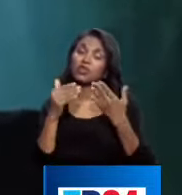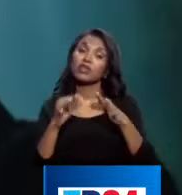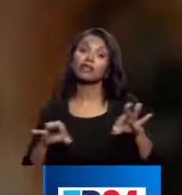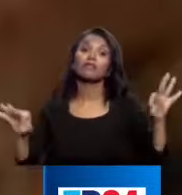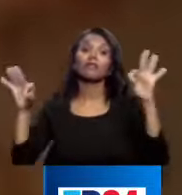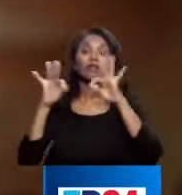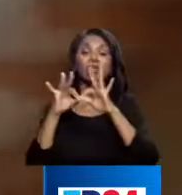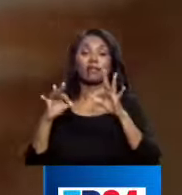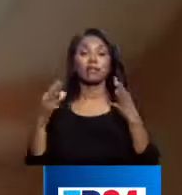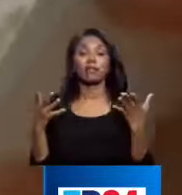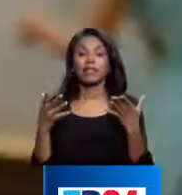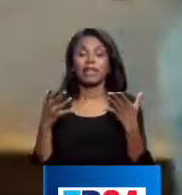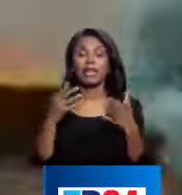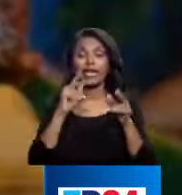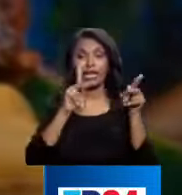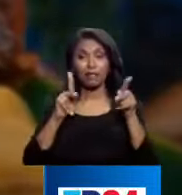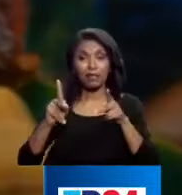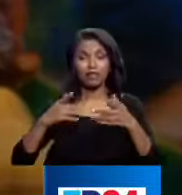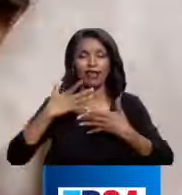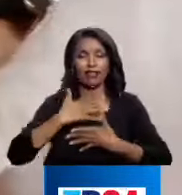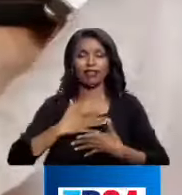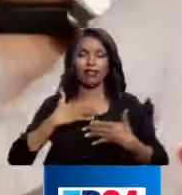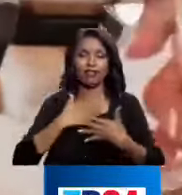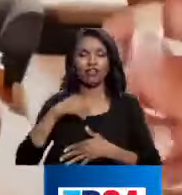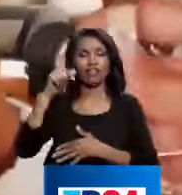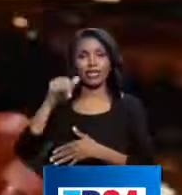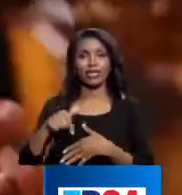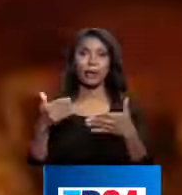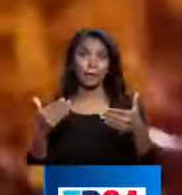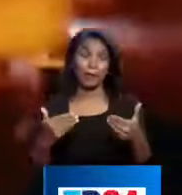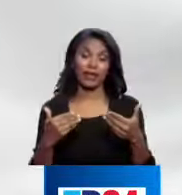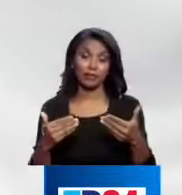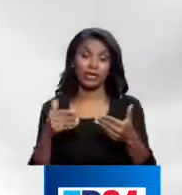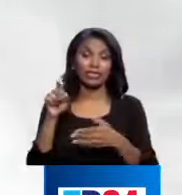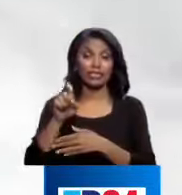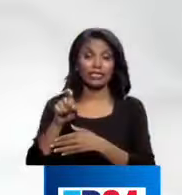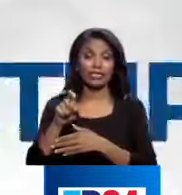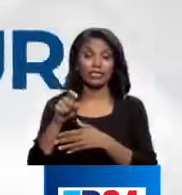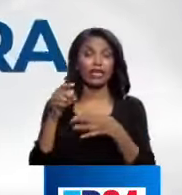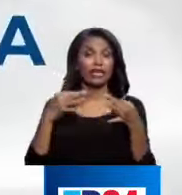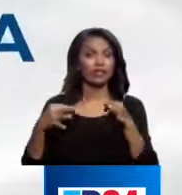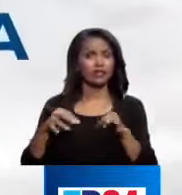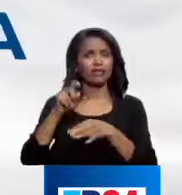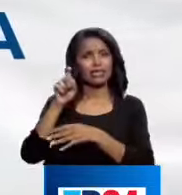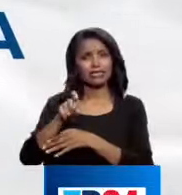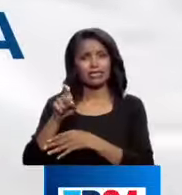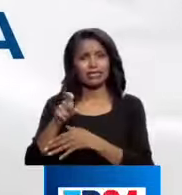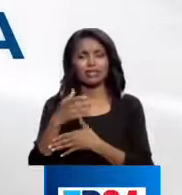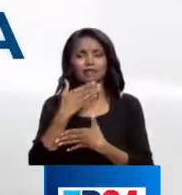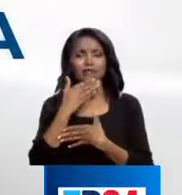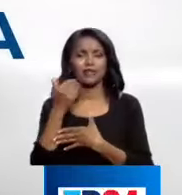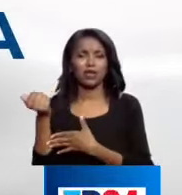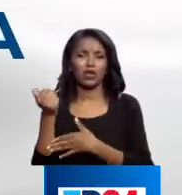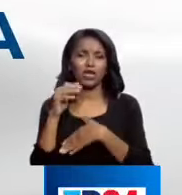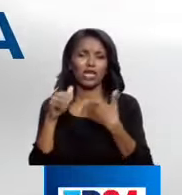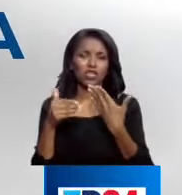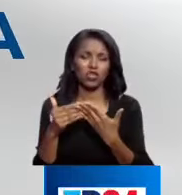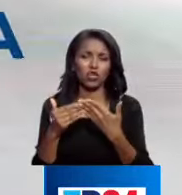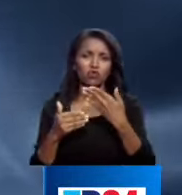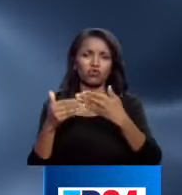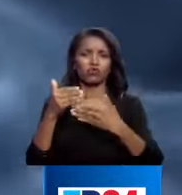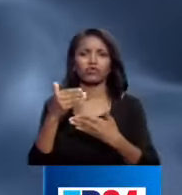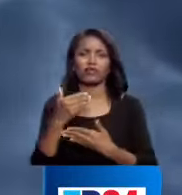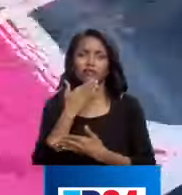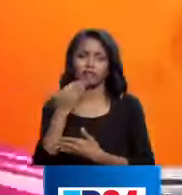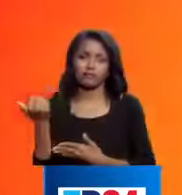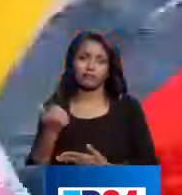para garantizar una experiencia turística placentera y segura. El turismo necesita mejoras en la